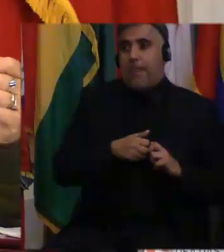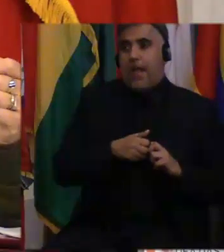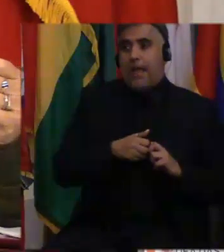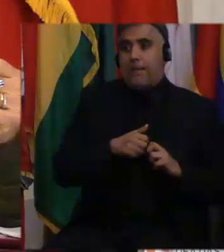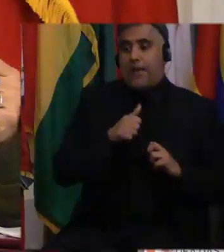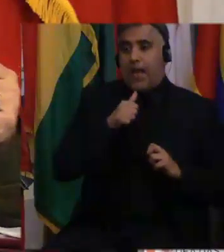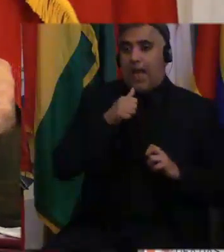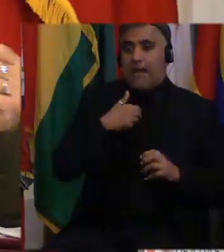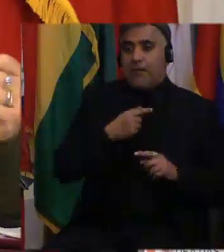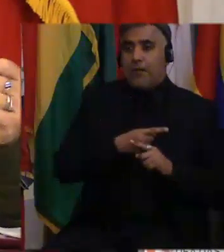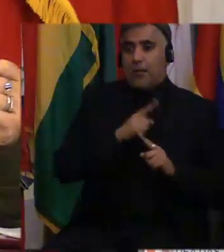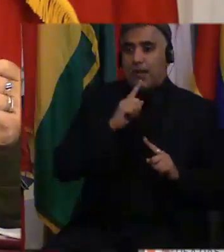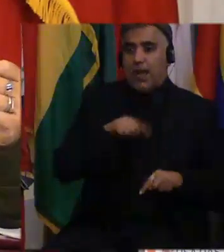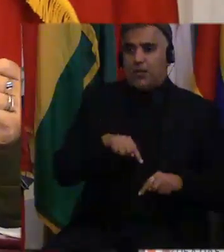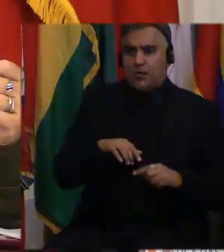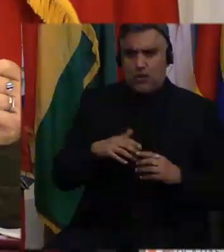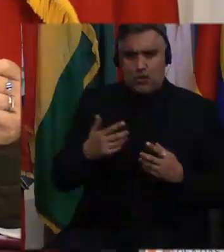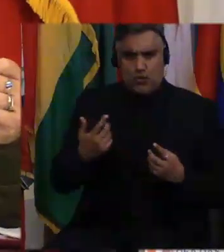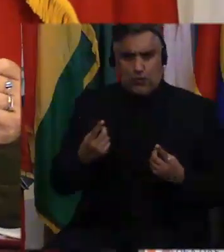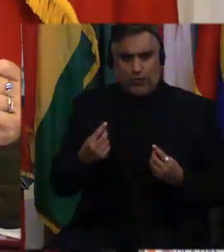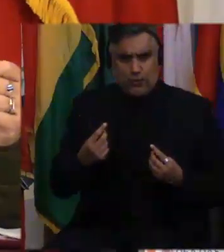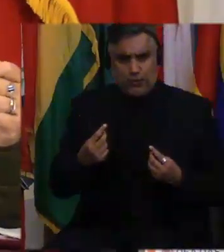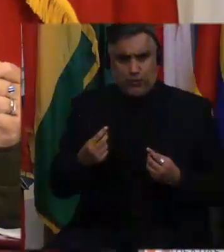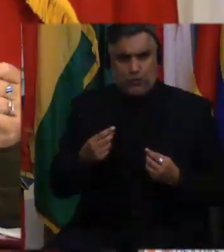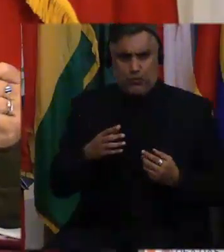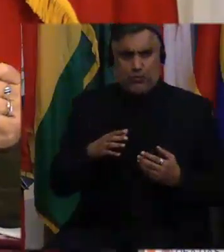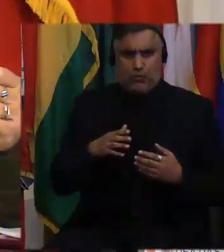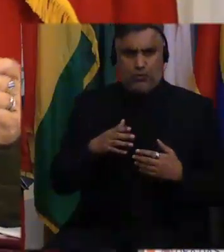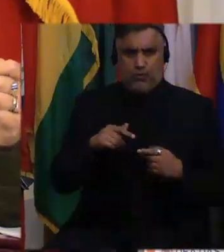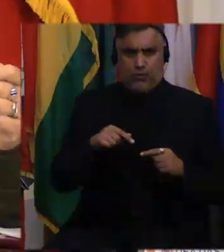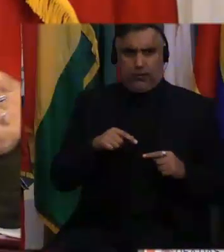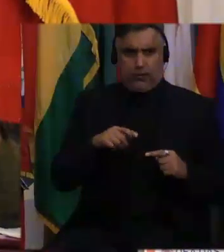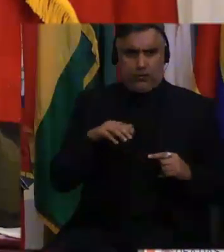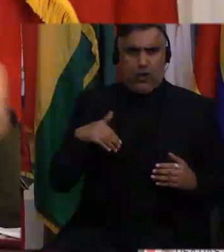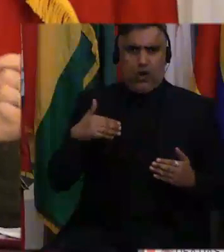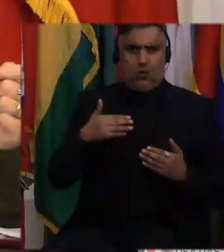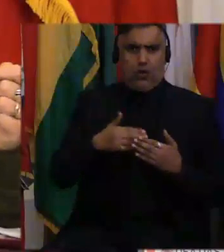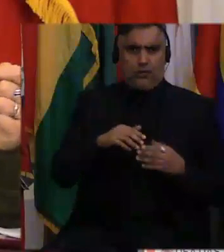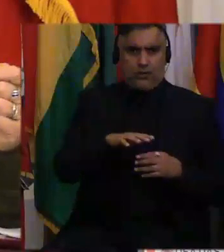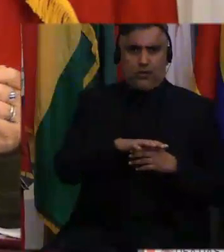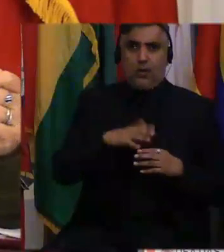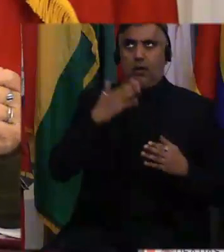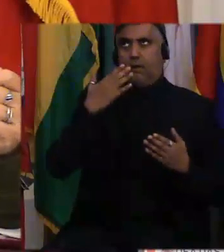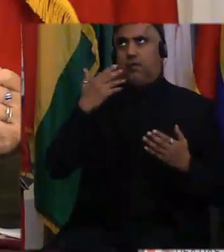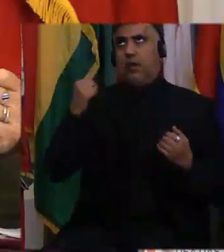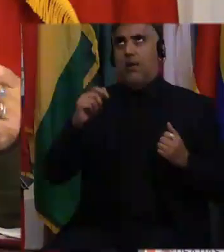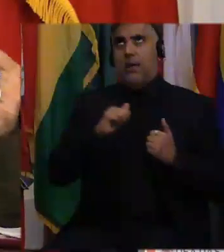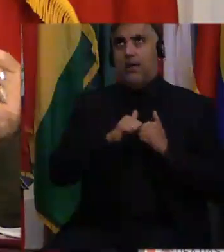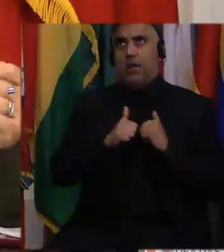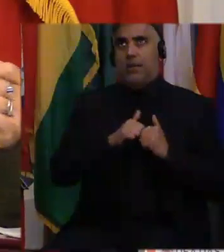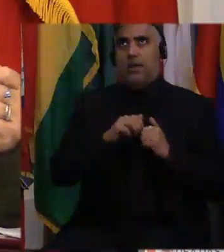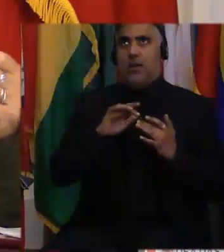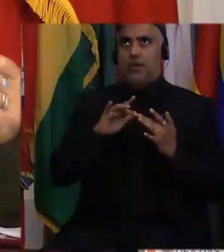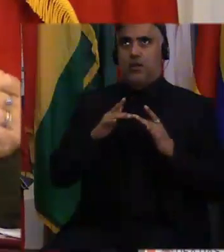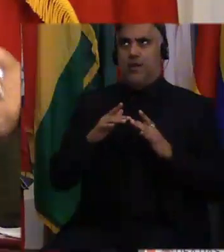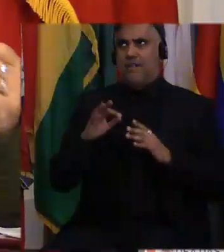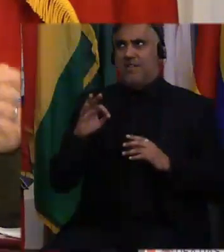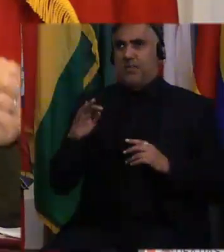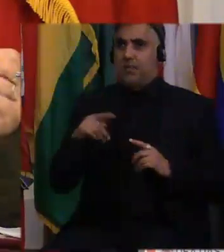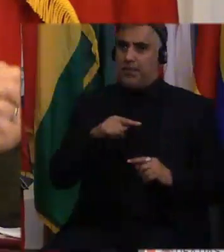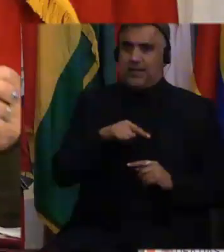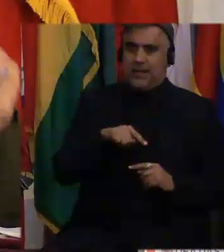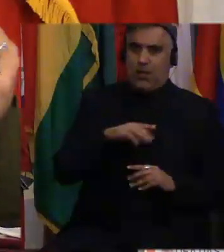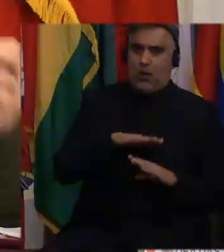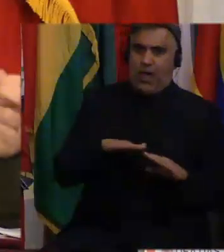para llegar a esas áreas? Ni pensar en una campaña por internet o por Facebook, porque no tienen internet. Con costos